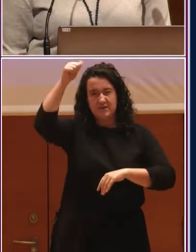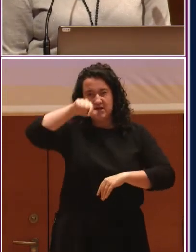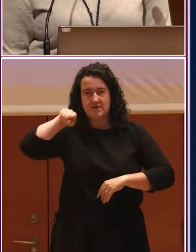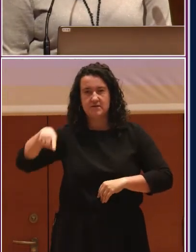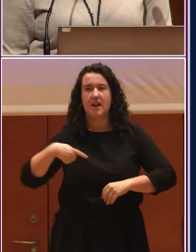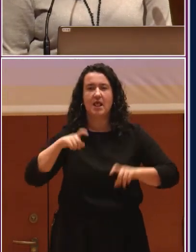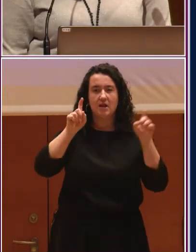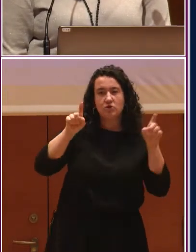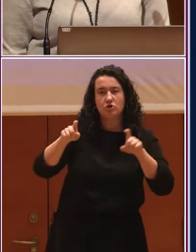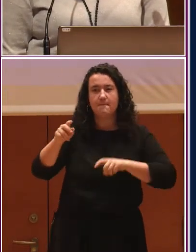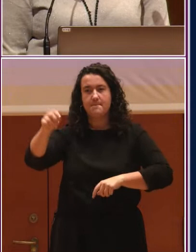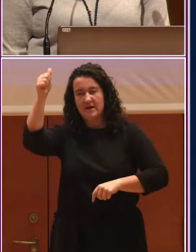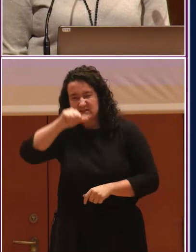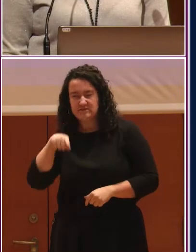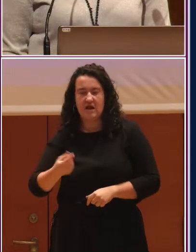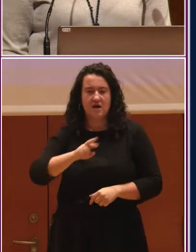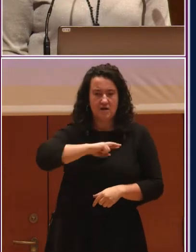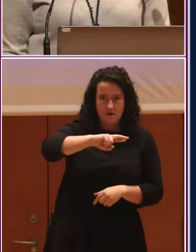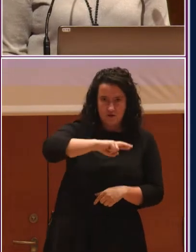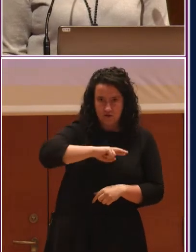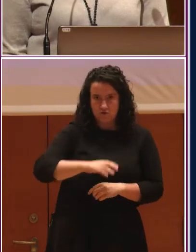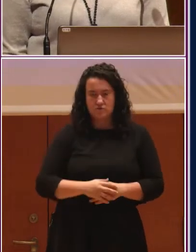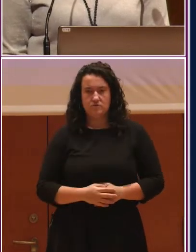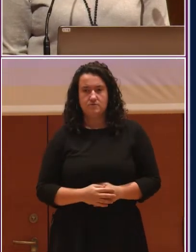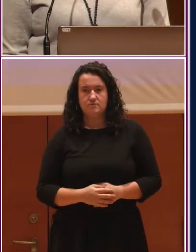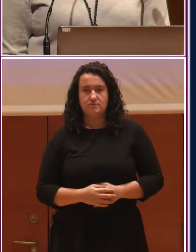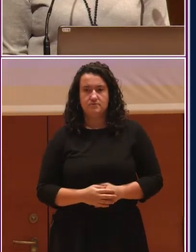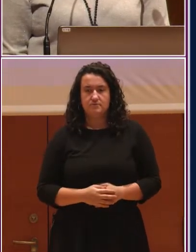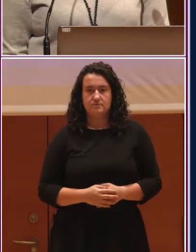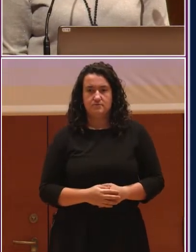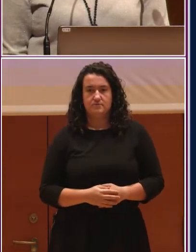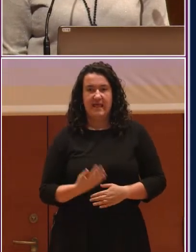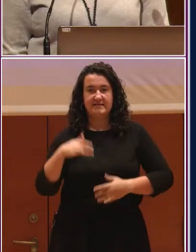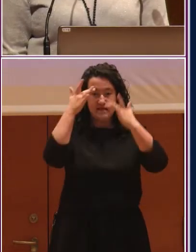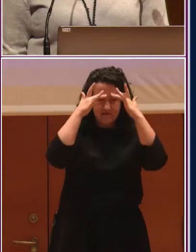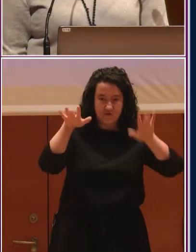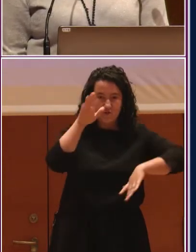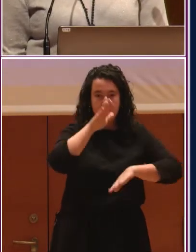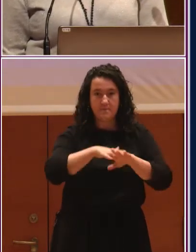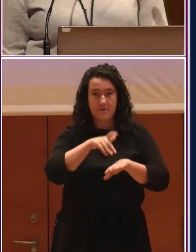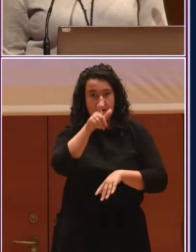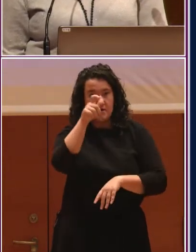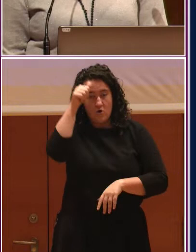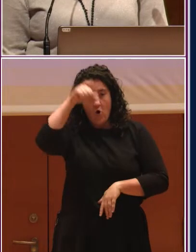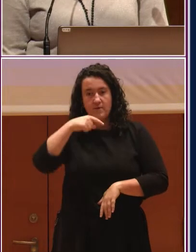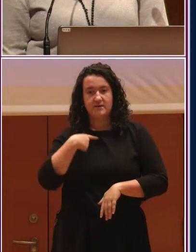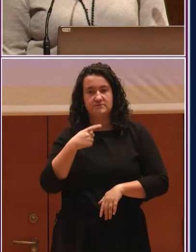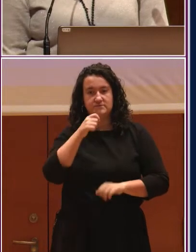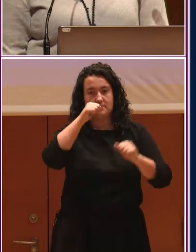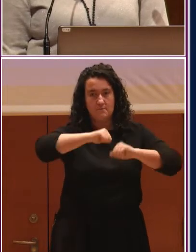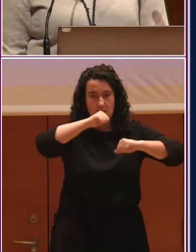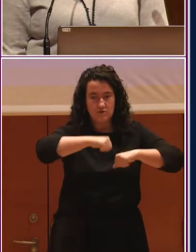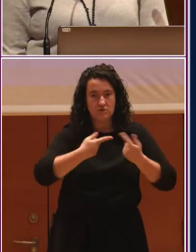dinámicas para recordar la Infancia y la Juventud sistema patriarcal educación machista